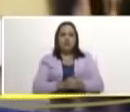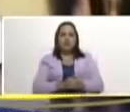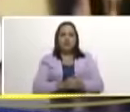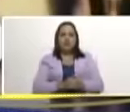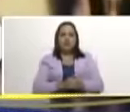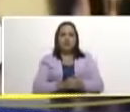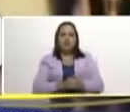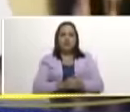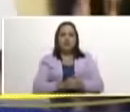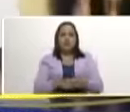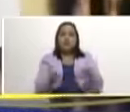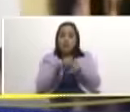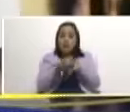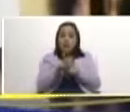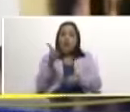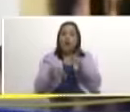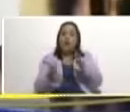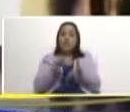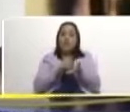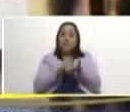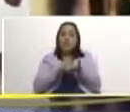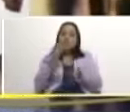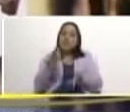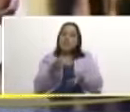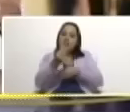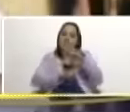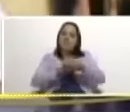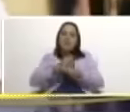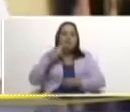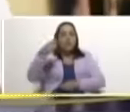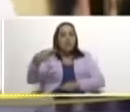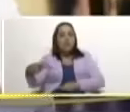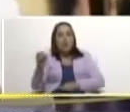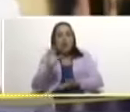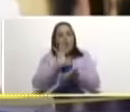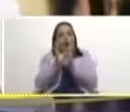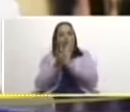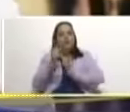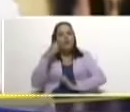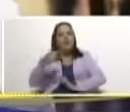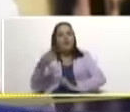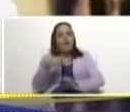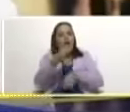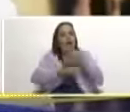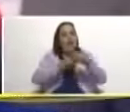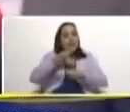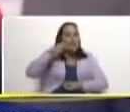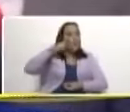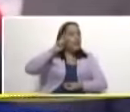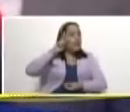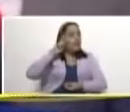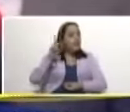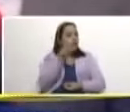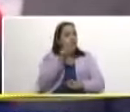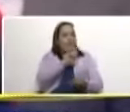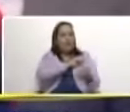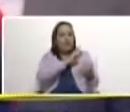como corresponde inclusive a veces en la política y en la geopolítica, actuar más por maña que por